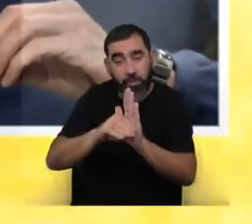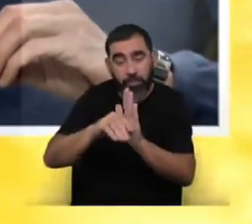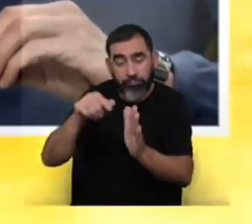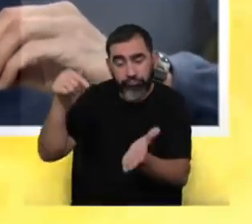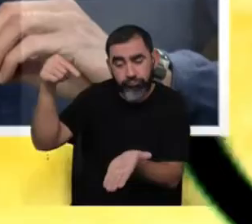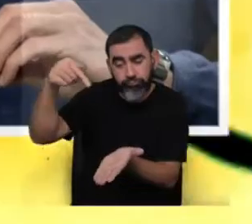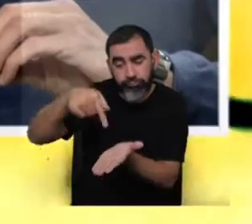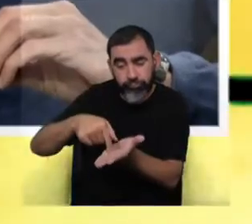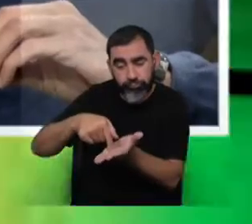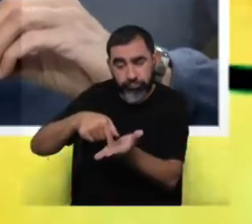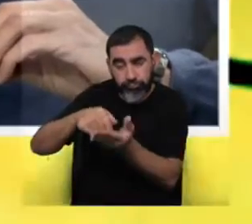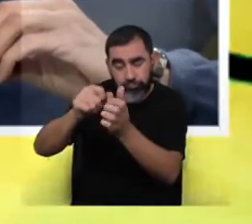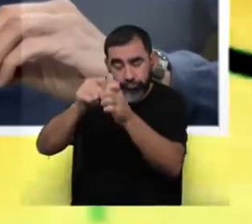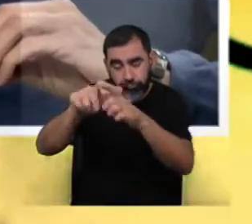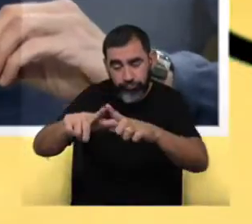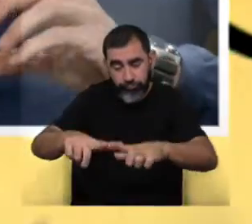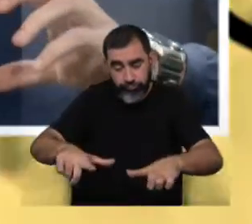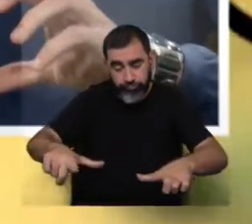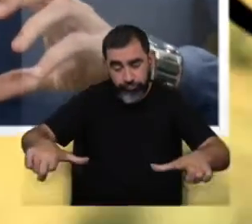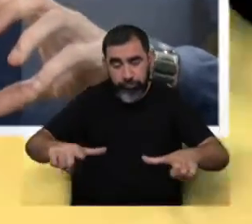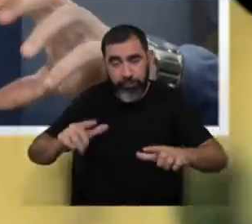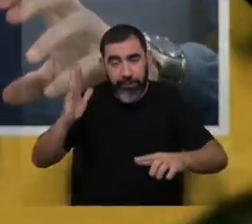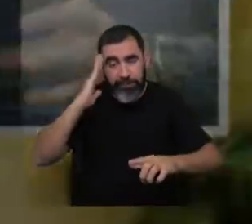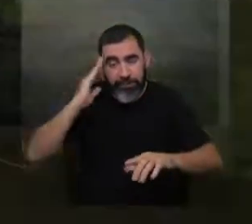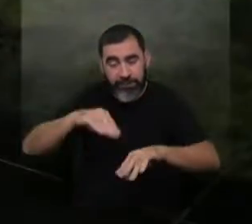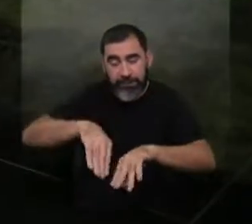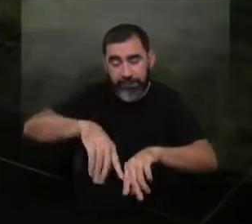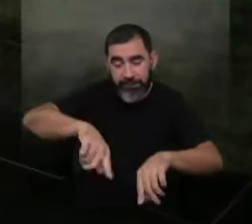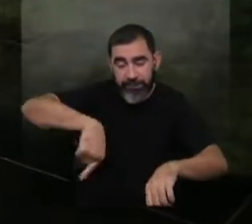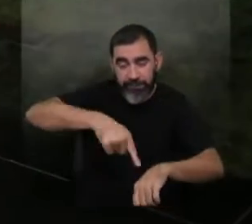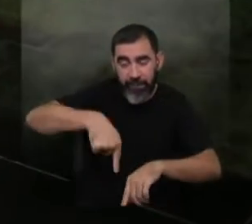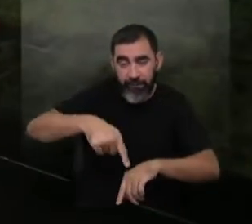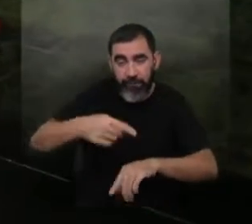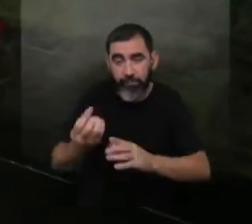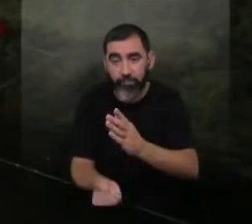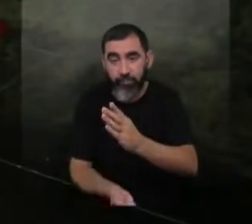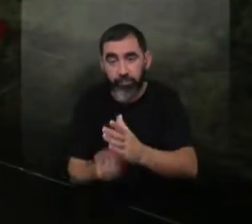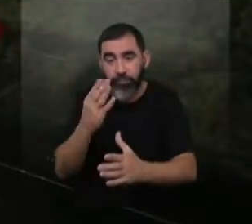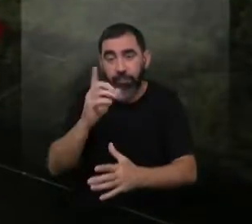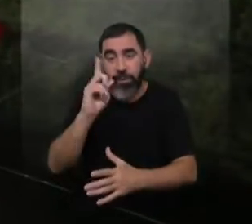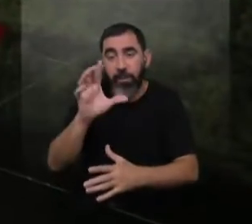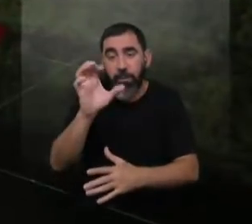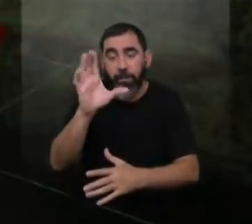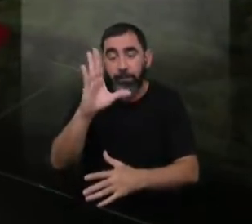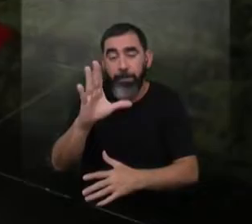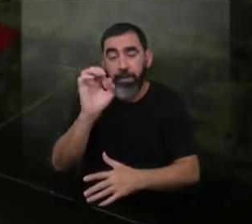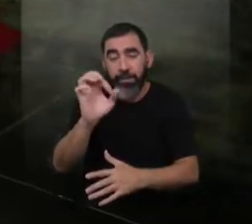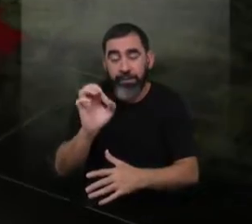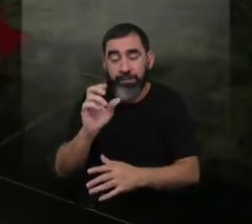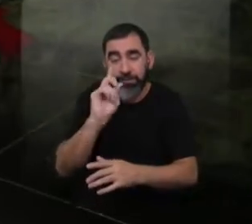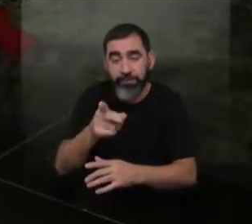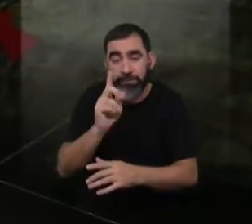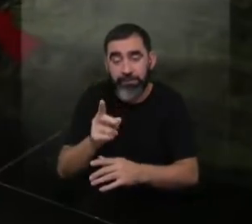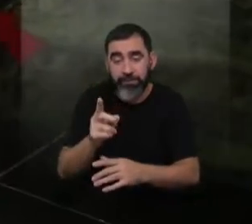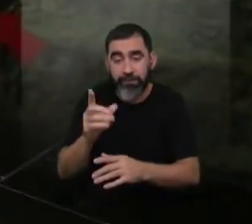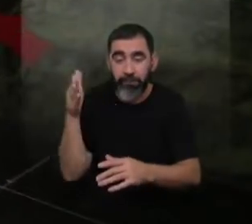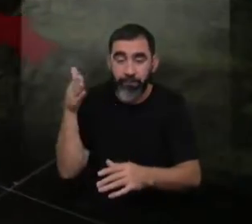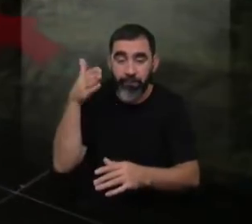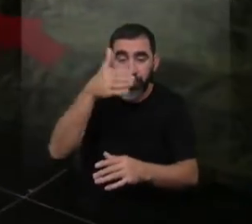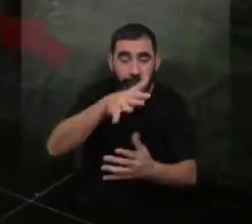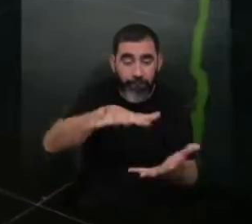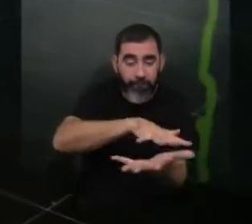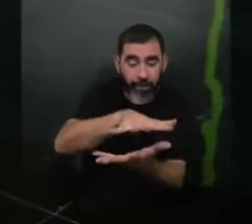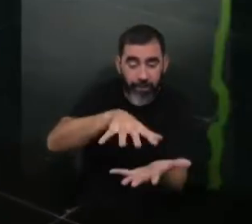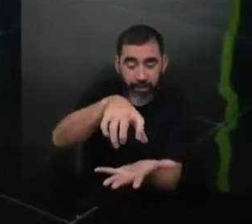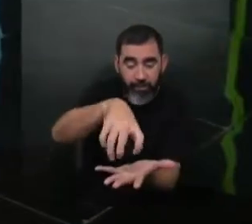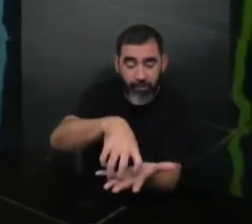señalamos en el programa y ahí lo que hacemos es subirlo al GPS manual. Con el GPS manual vamos al terreno y en